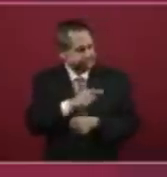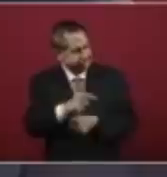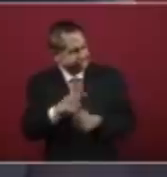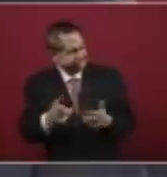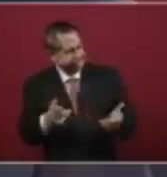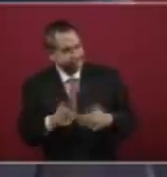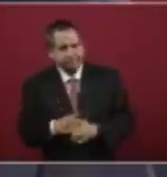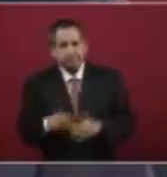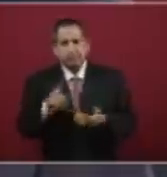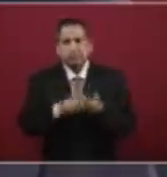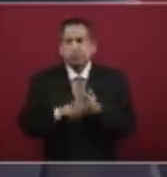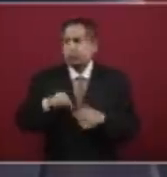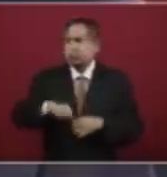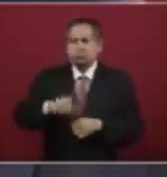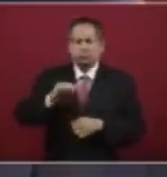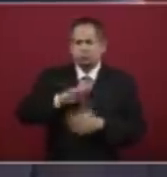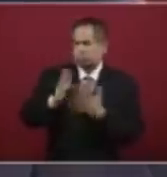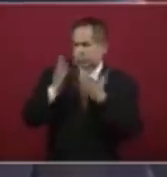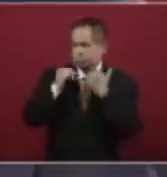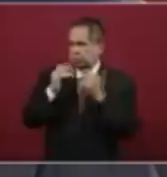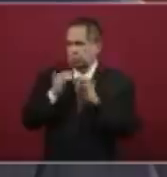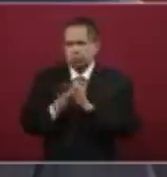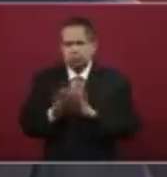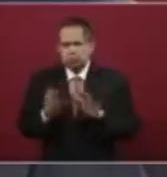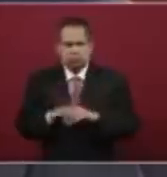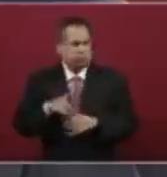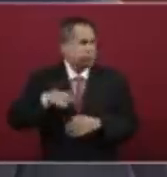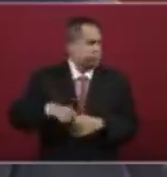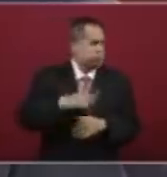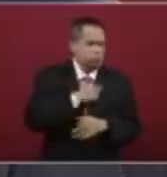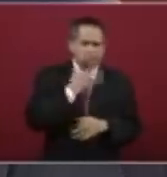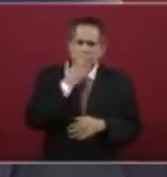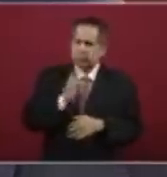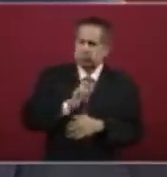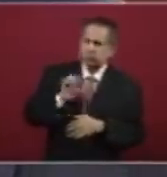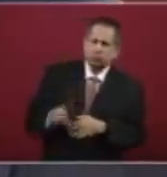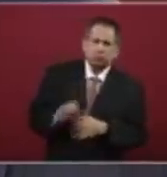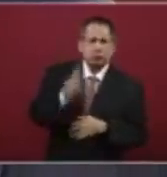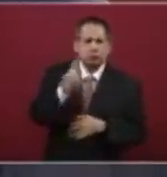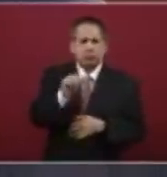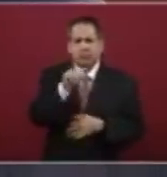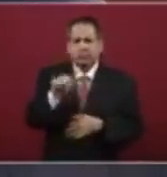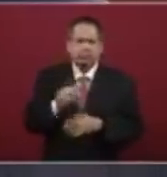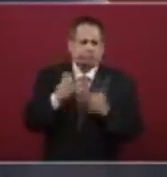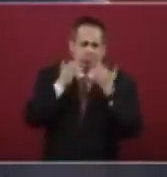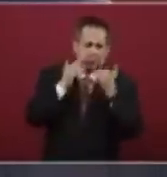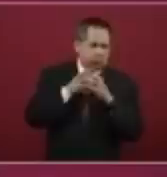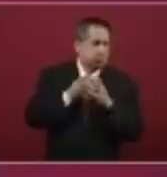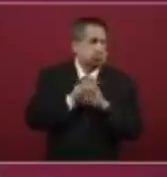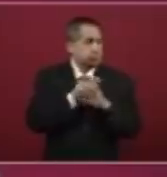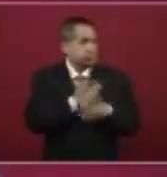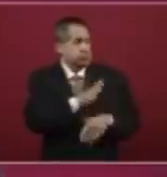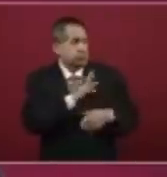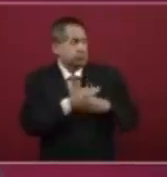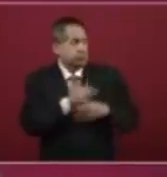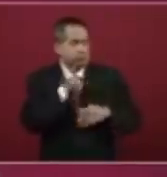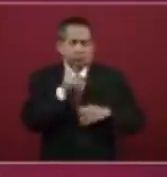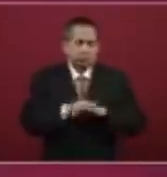que a veces dicen no somos racistas, no somos clasistas,